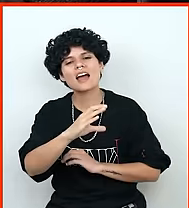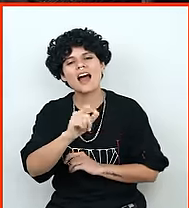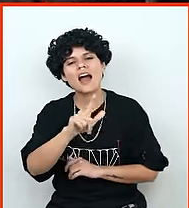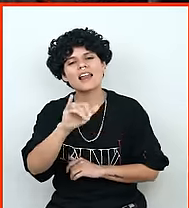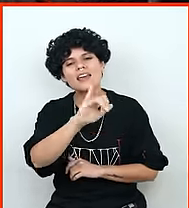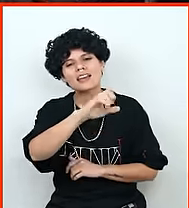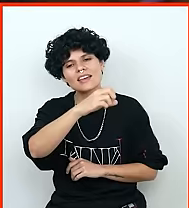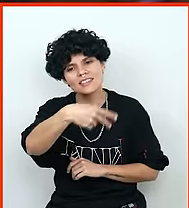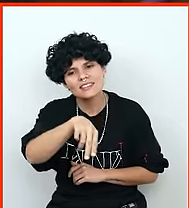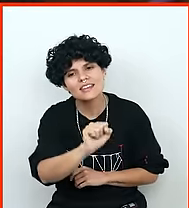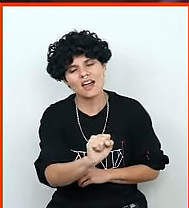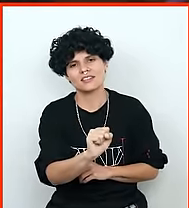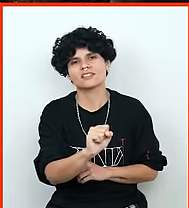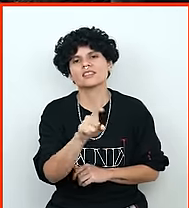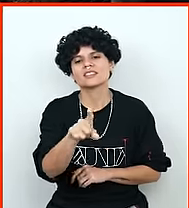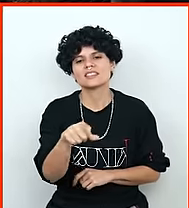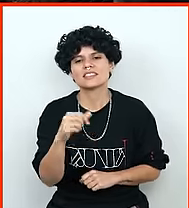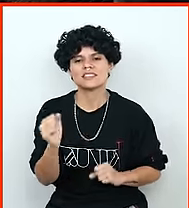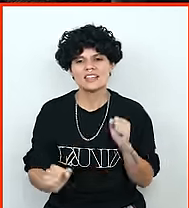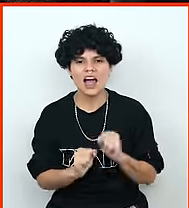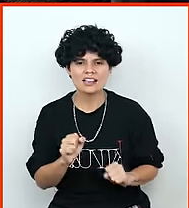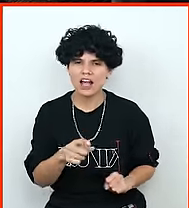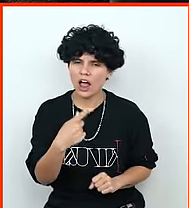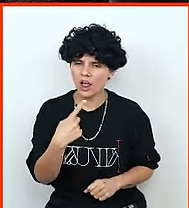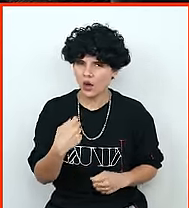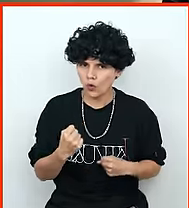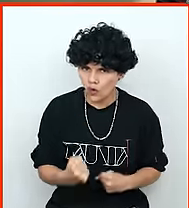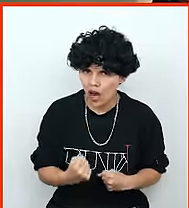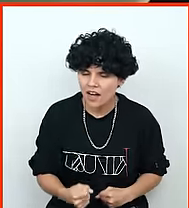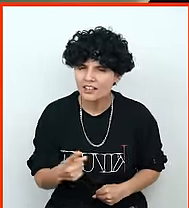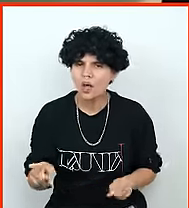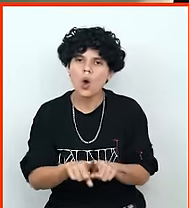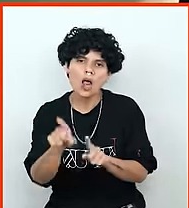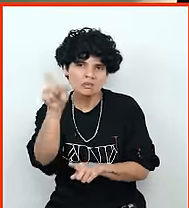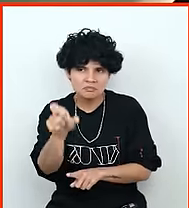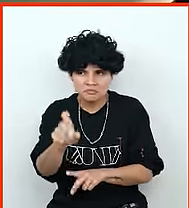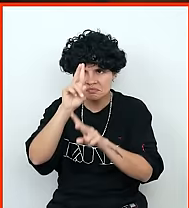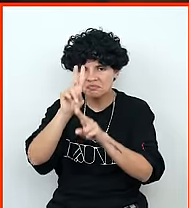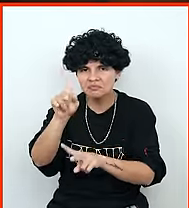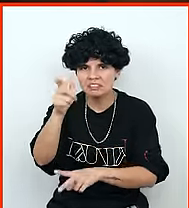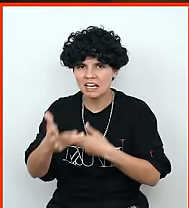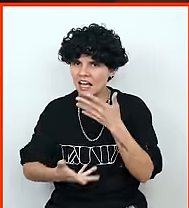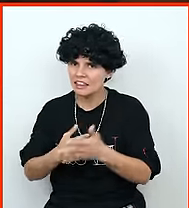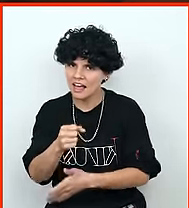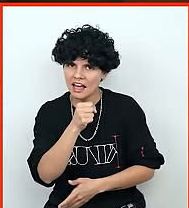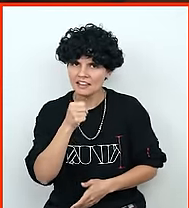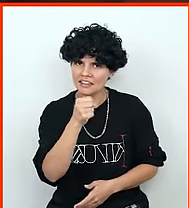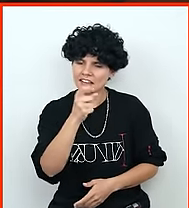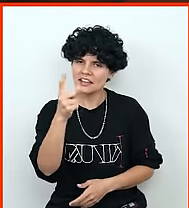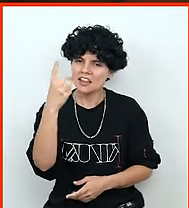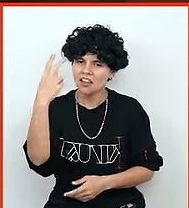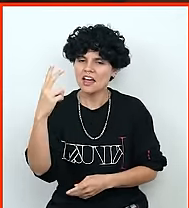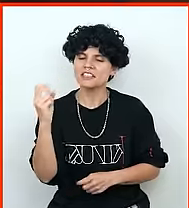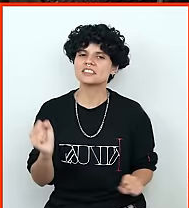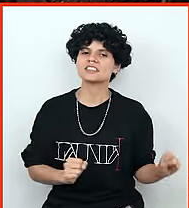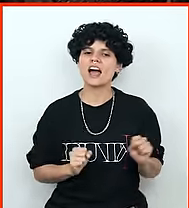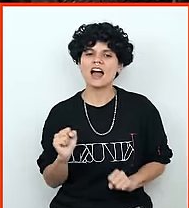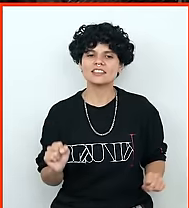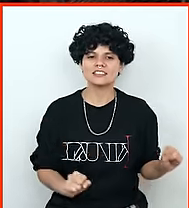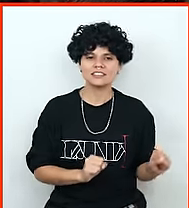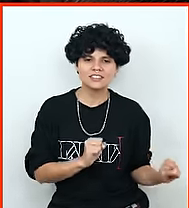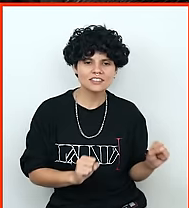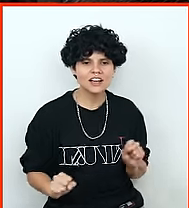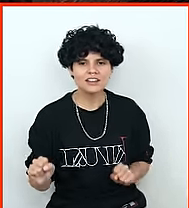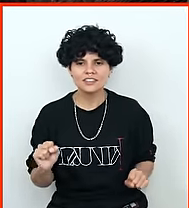hermano. Me gusta como ese tipo de salsa en realidad, salsa dura. ¿Cómo bueno, es? Bueno, el maestro. Sí, cantante de los cantantes. Oye, ¿y la